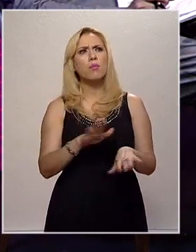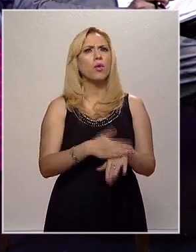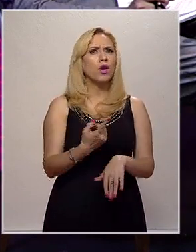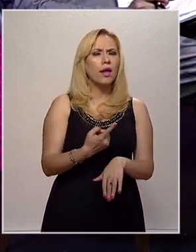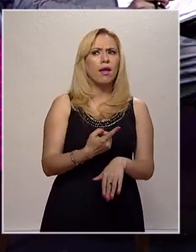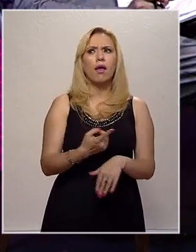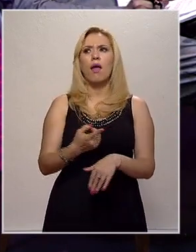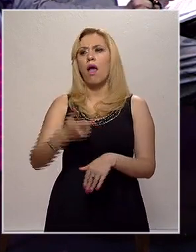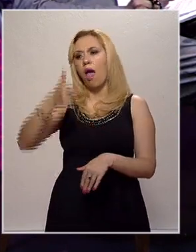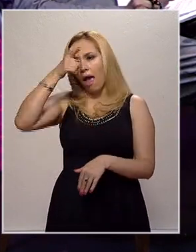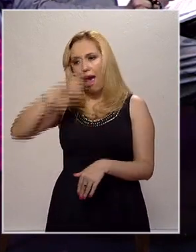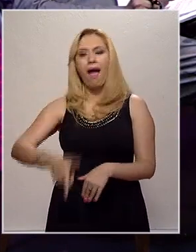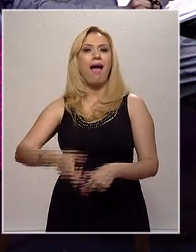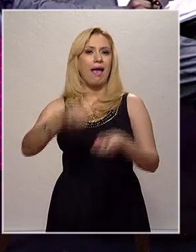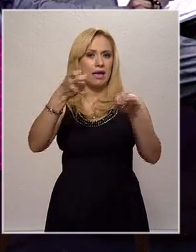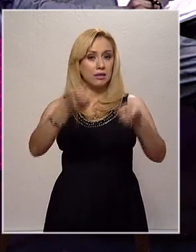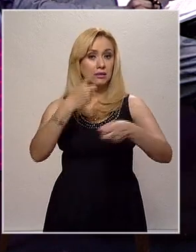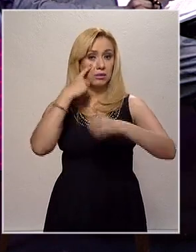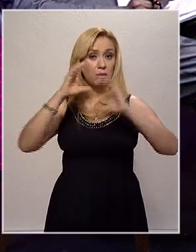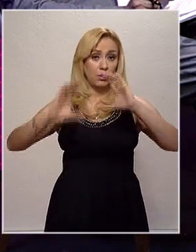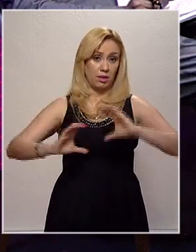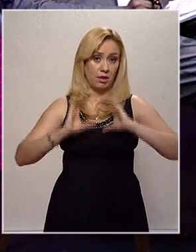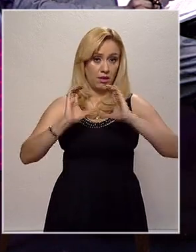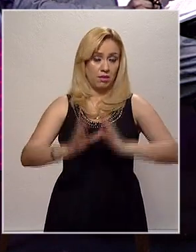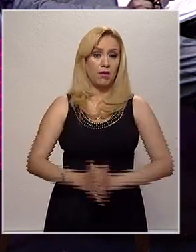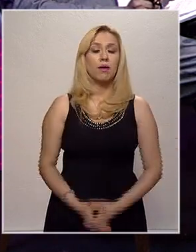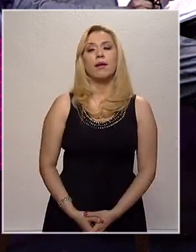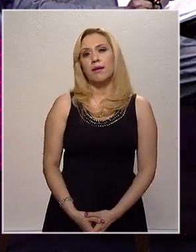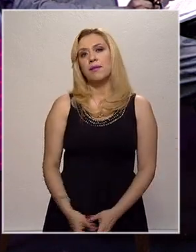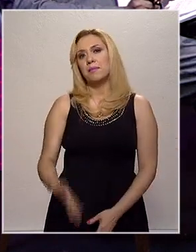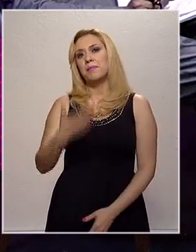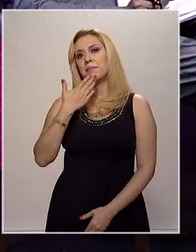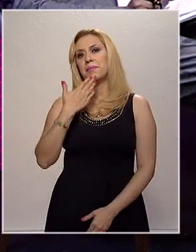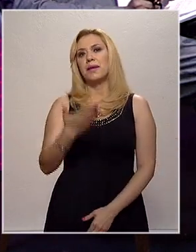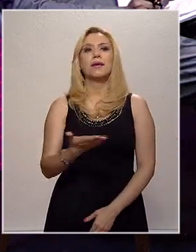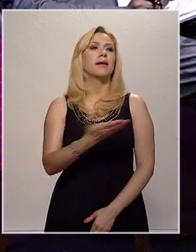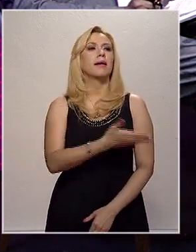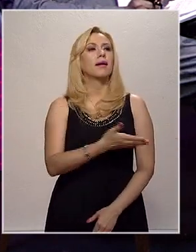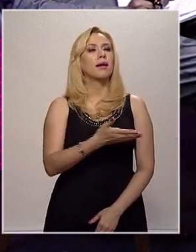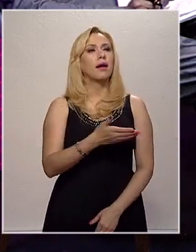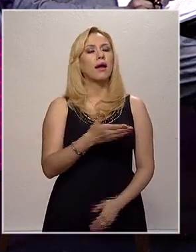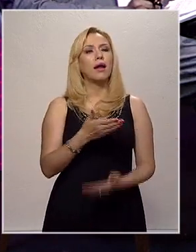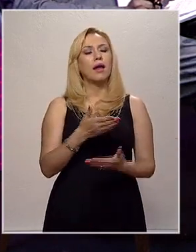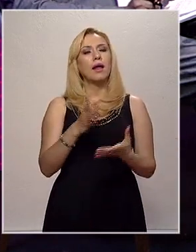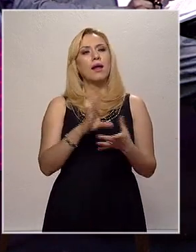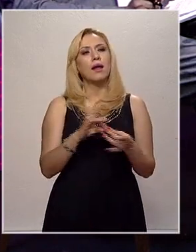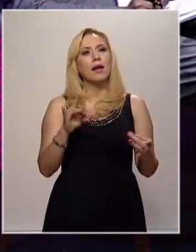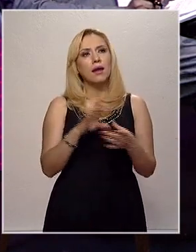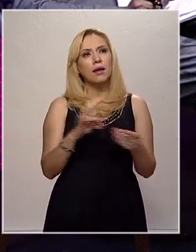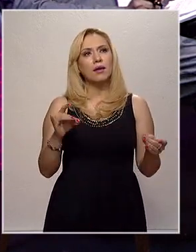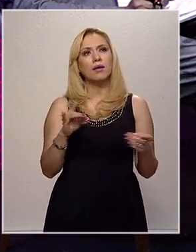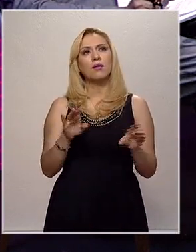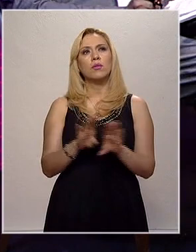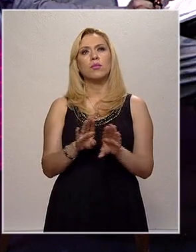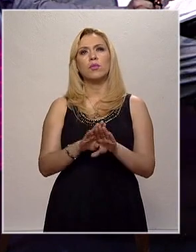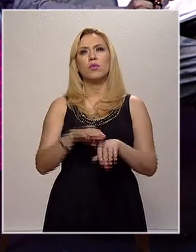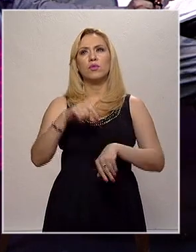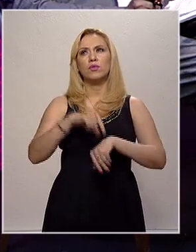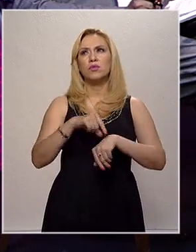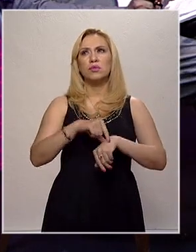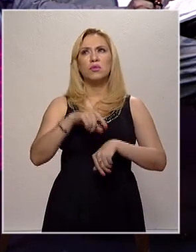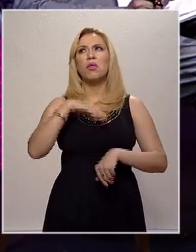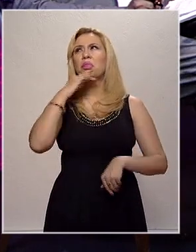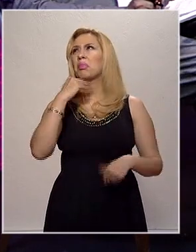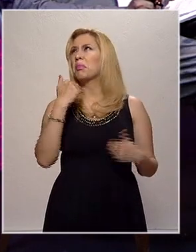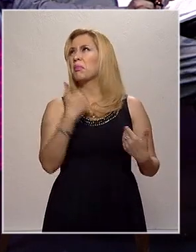consecuencia del acto que acontece. Muy bien. Marcia, bueno, se habla mucho de la deshumanización de la medicina. ¿En